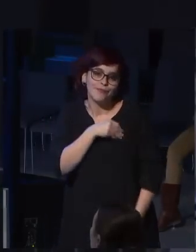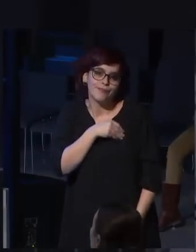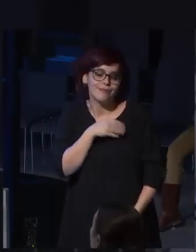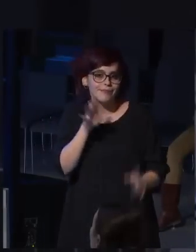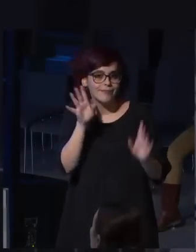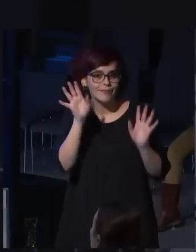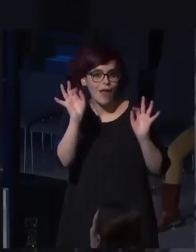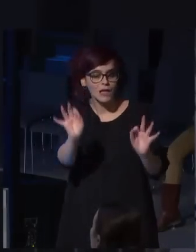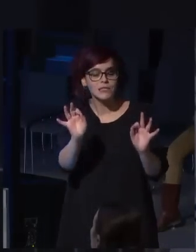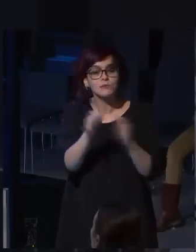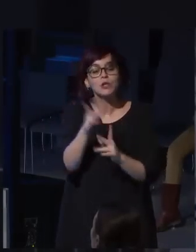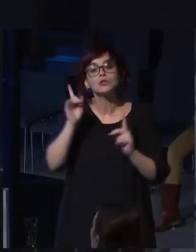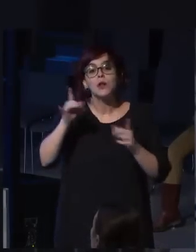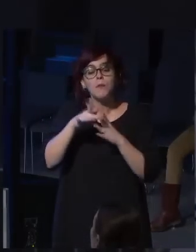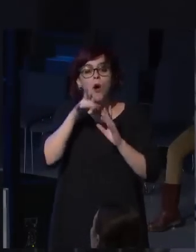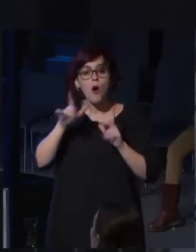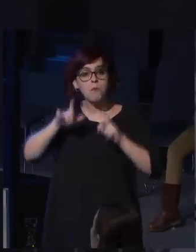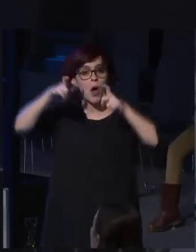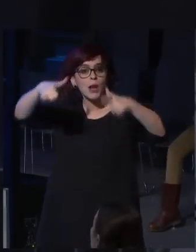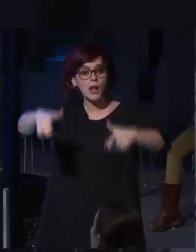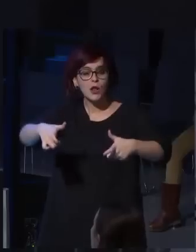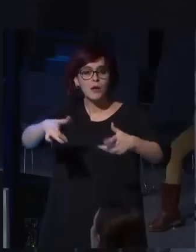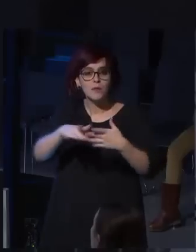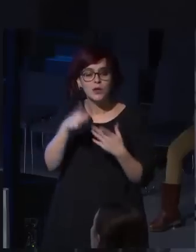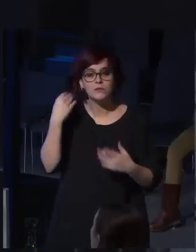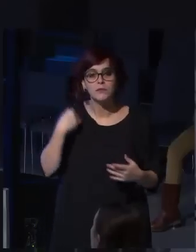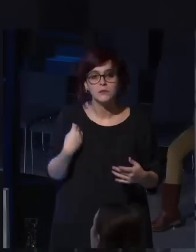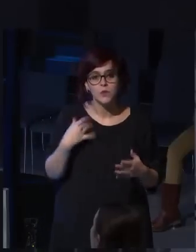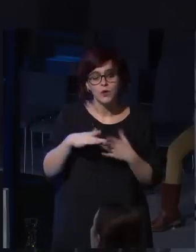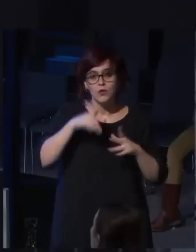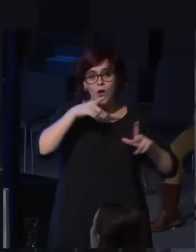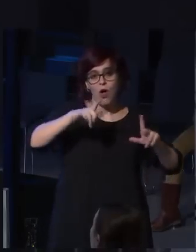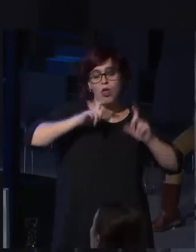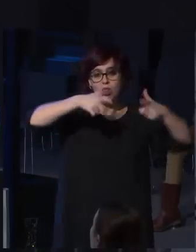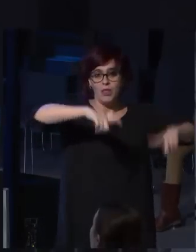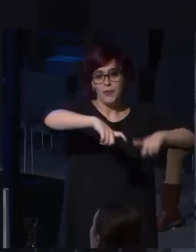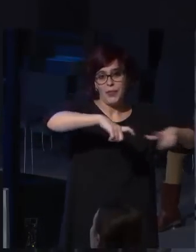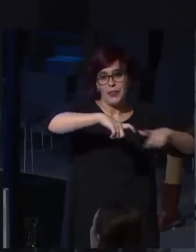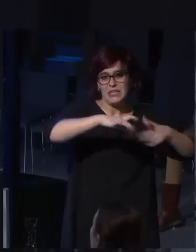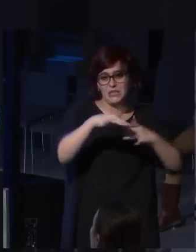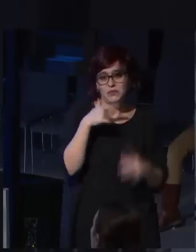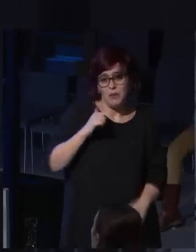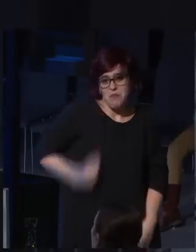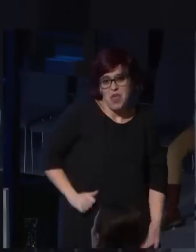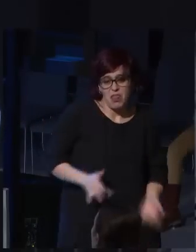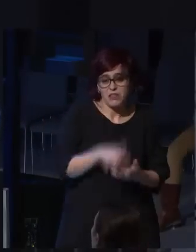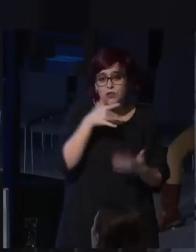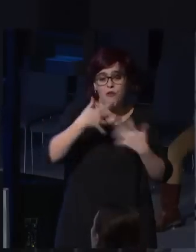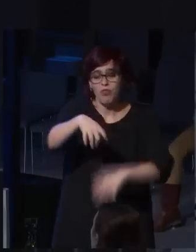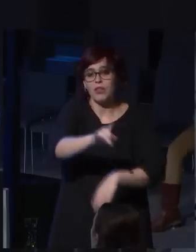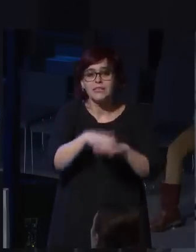que por el hecho de ponerlo. Pero porque también tengo una vinilera que es una mierda y si no son de 180 gramos